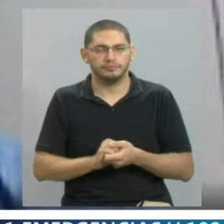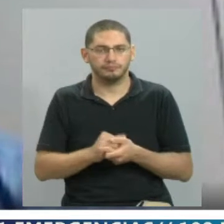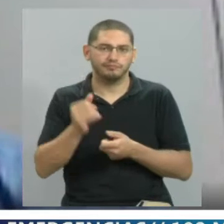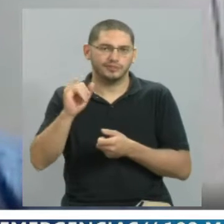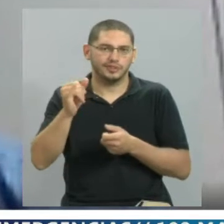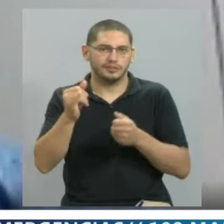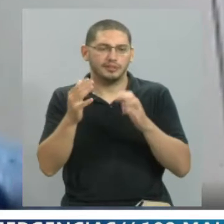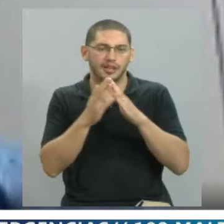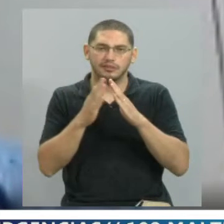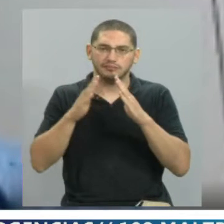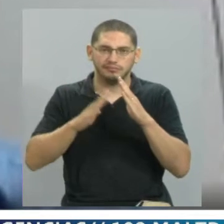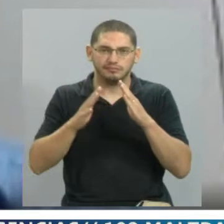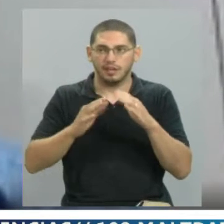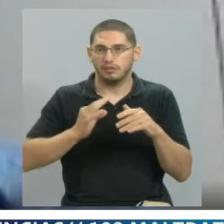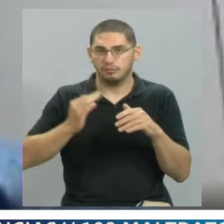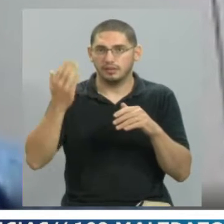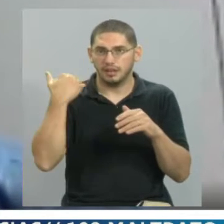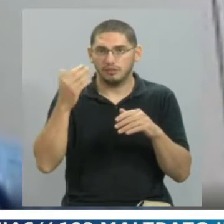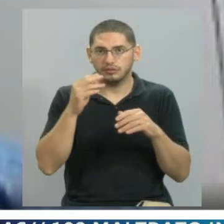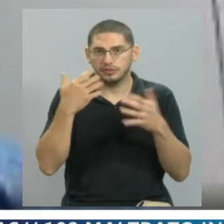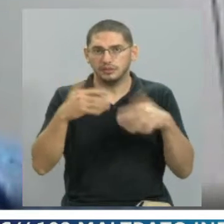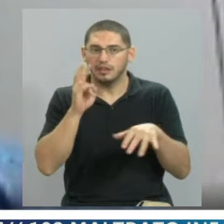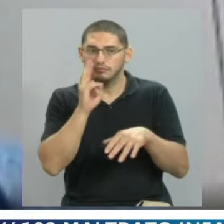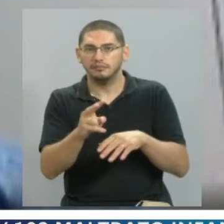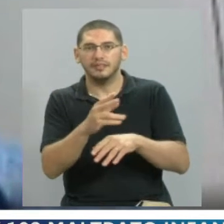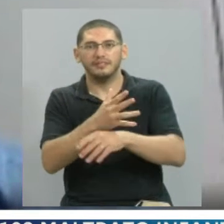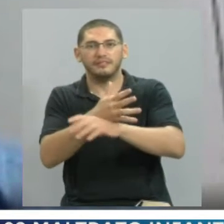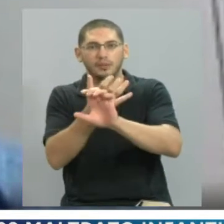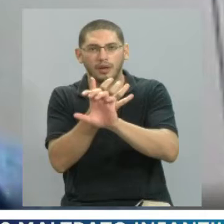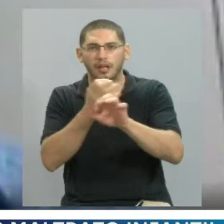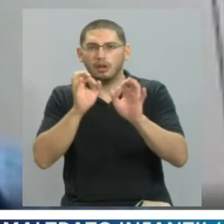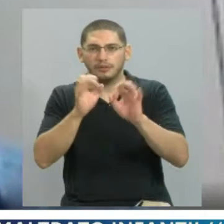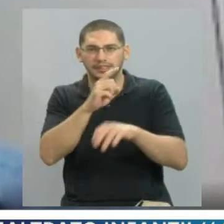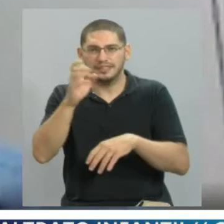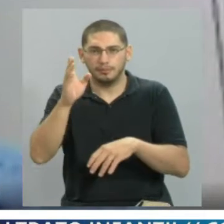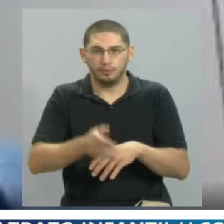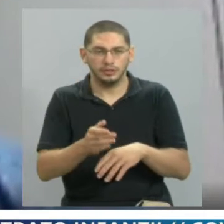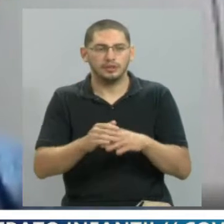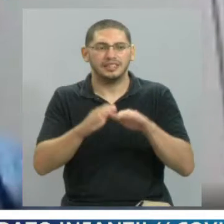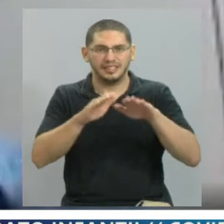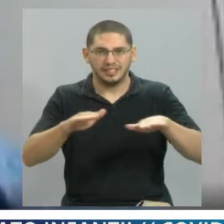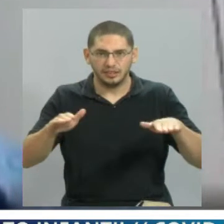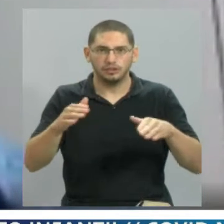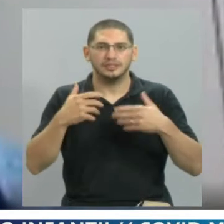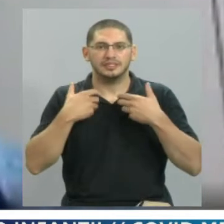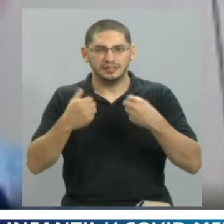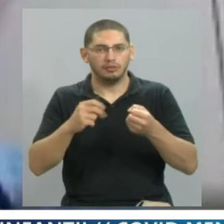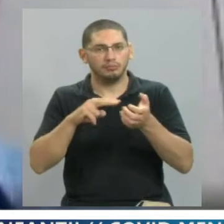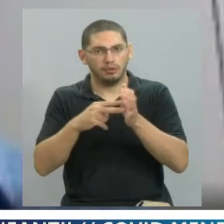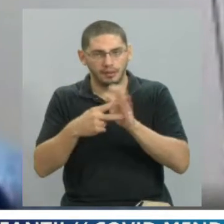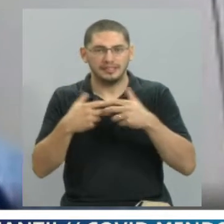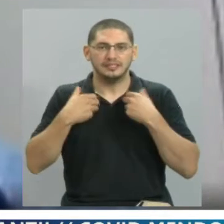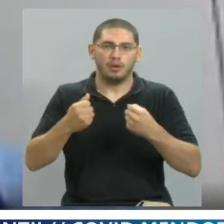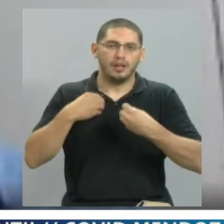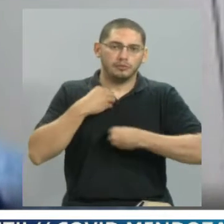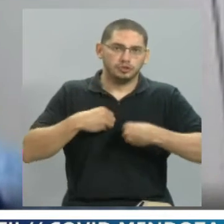encierro prolongado del año pasado ya hemos visto que la virtualidad absoluta ha generado muchos inconvenientes de salud, tanto emocionales